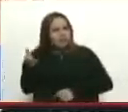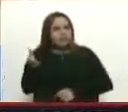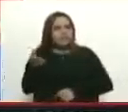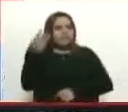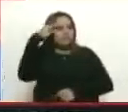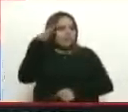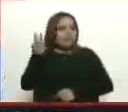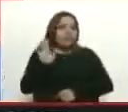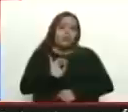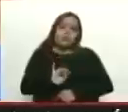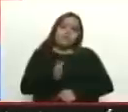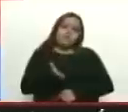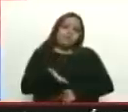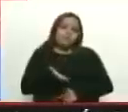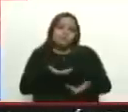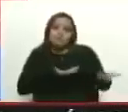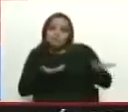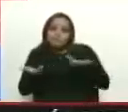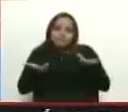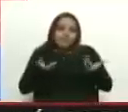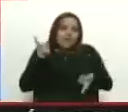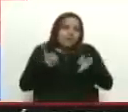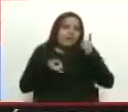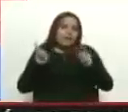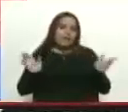está cuestionada.